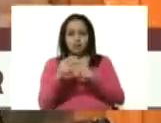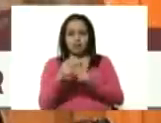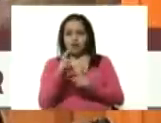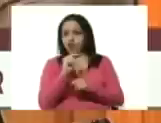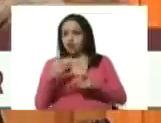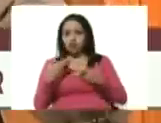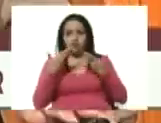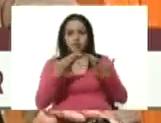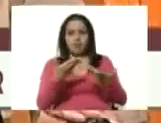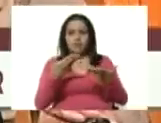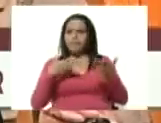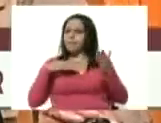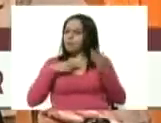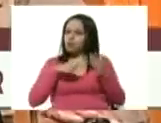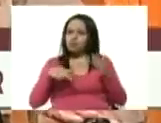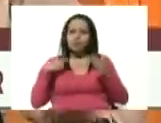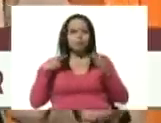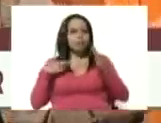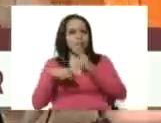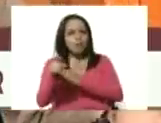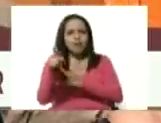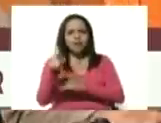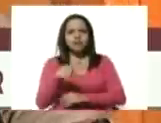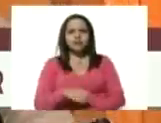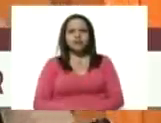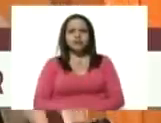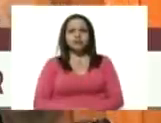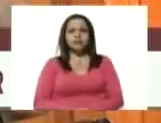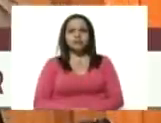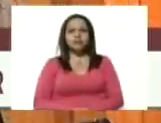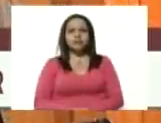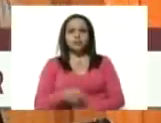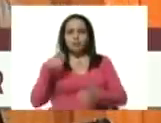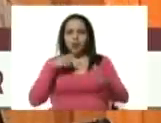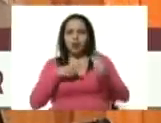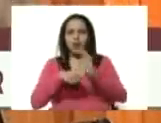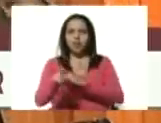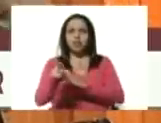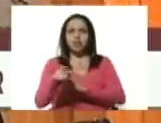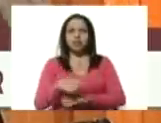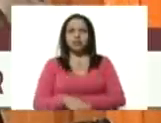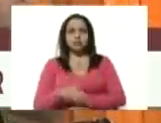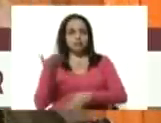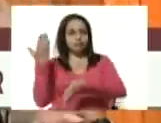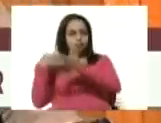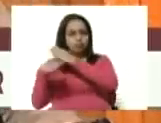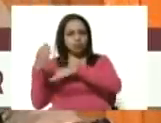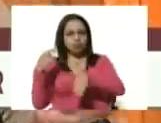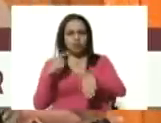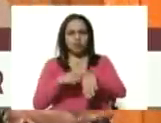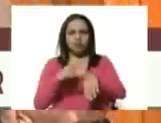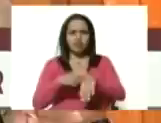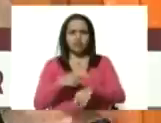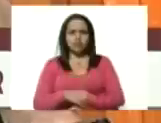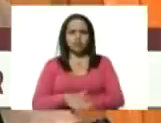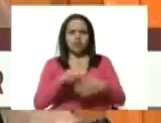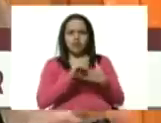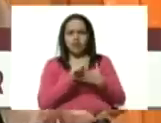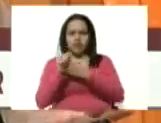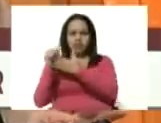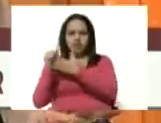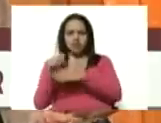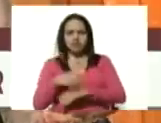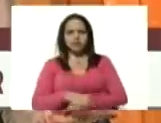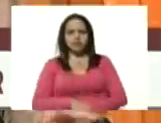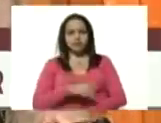dieron, vamos a entrar. Y entraron, recuerdo en aquella época, por supuesto, Elena, que era la líder